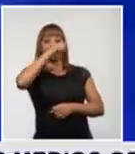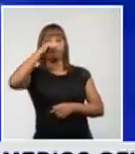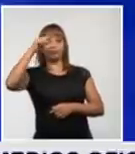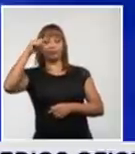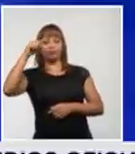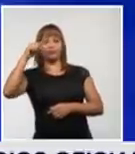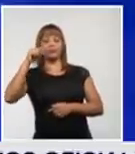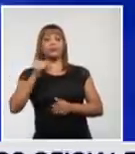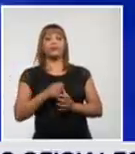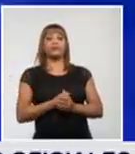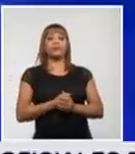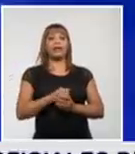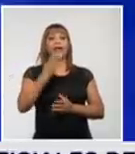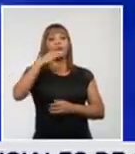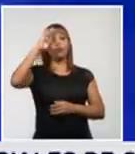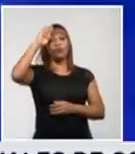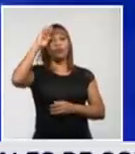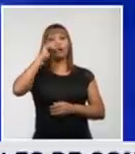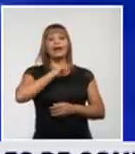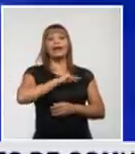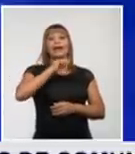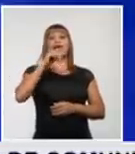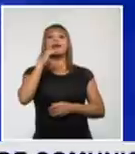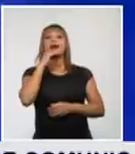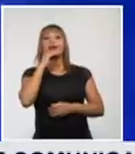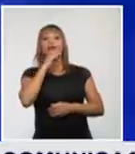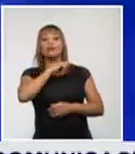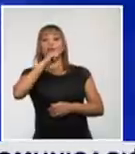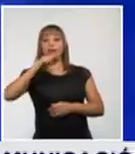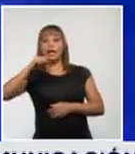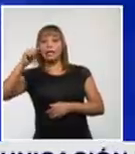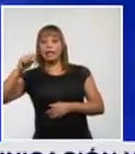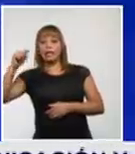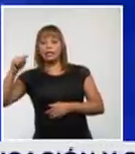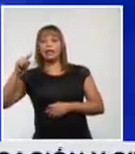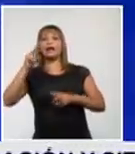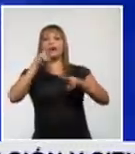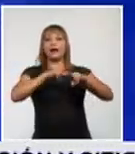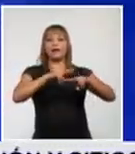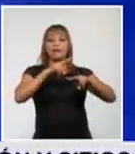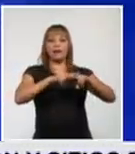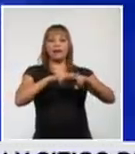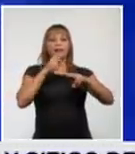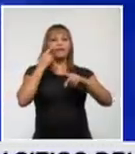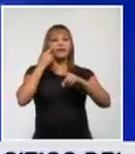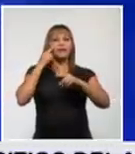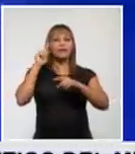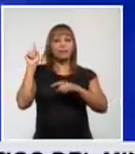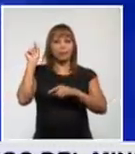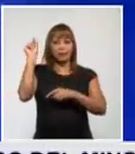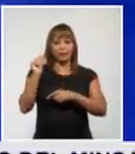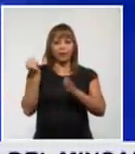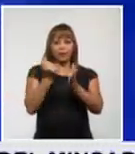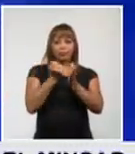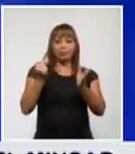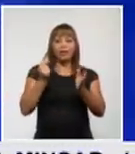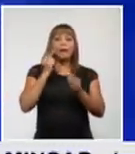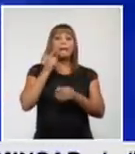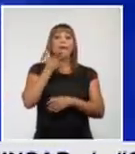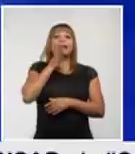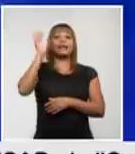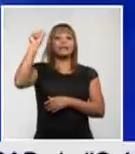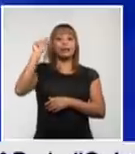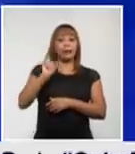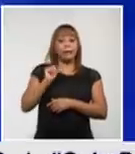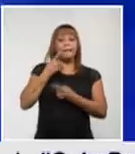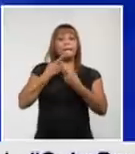azul es La Habana, la que le sigue. Fíjense cómo los casos activos parece que van a disminuir, aunque